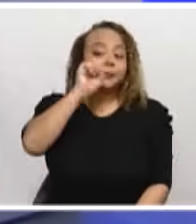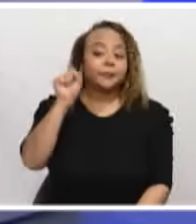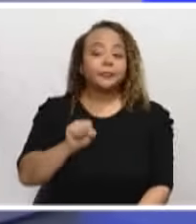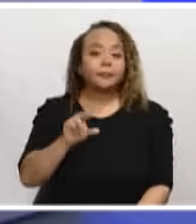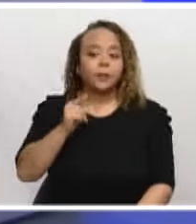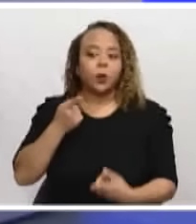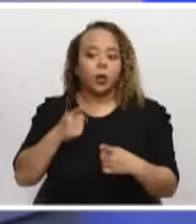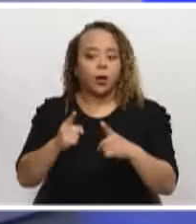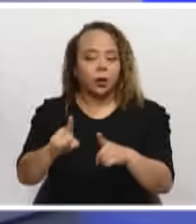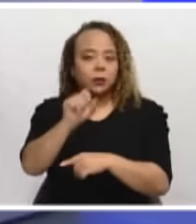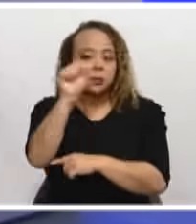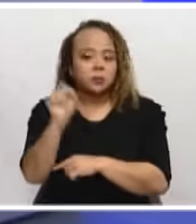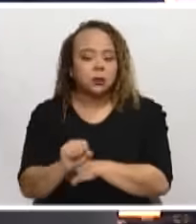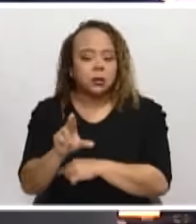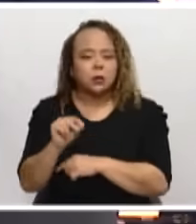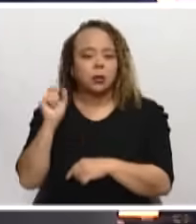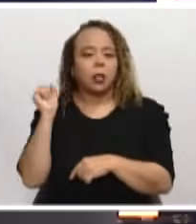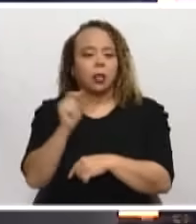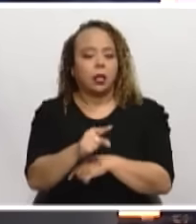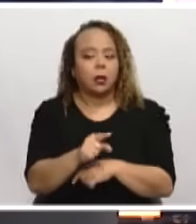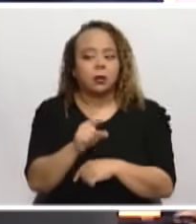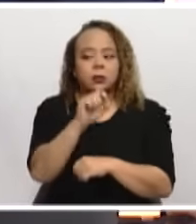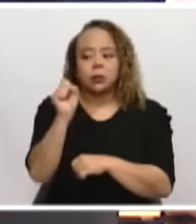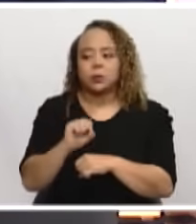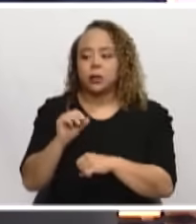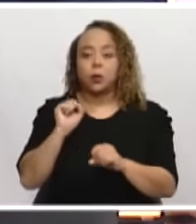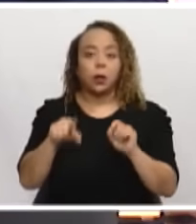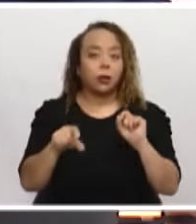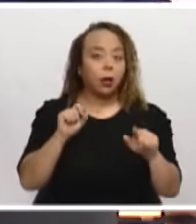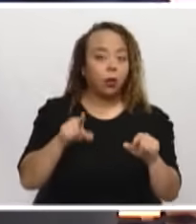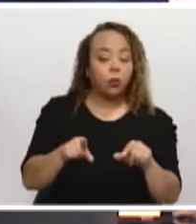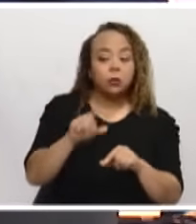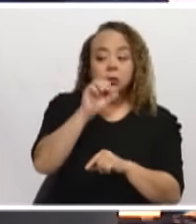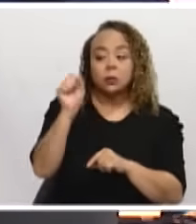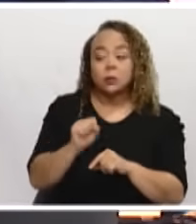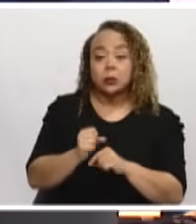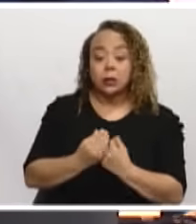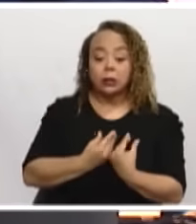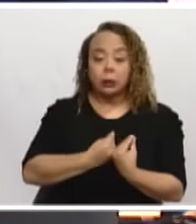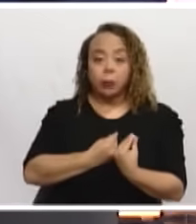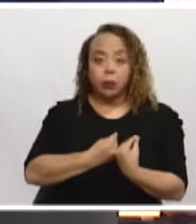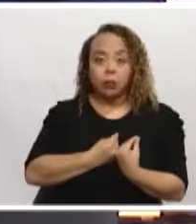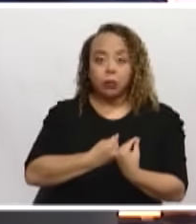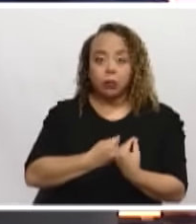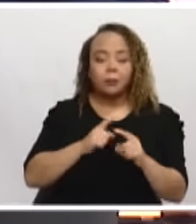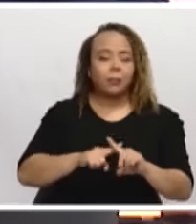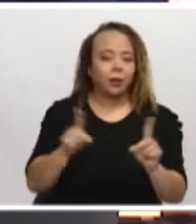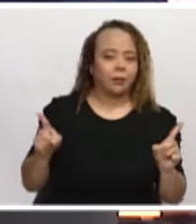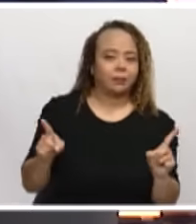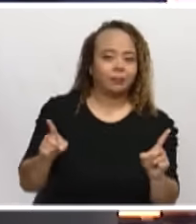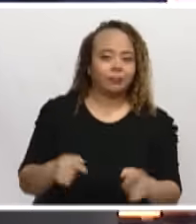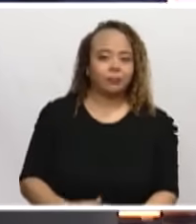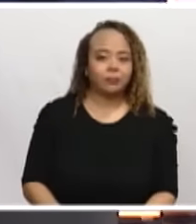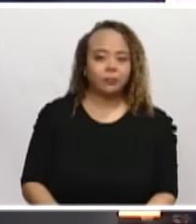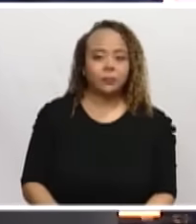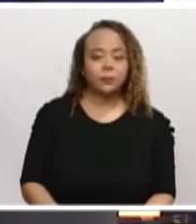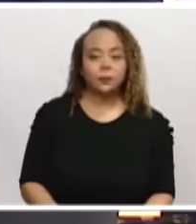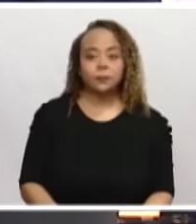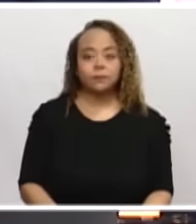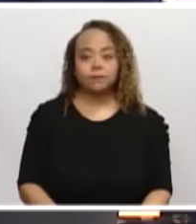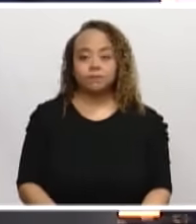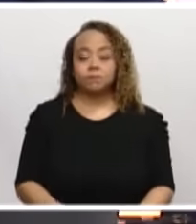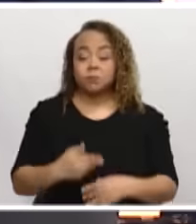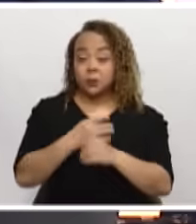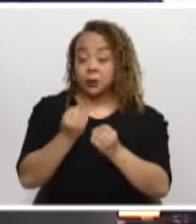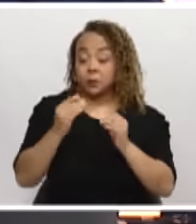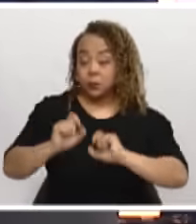generó sapriza no remató sapriza no atacó saprisa fue timorato pero estarían haciendo